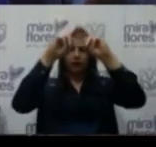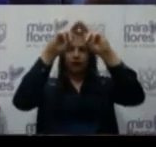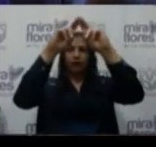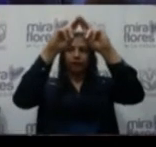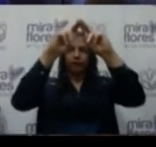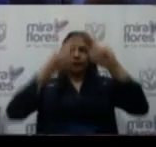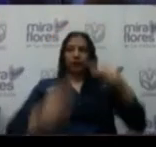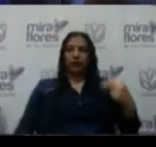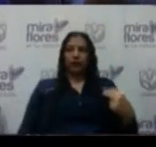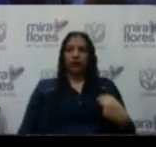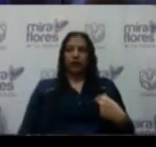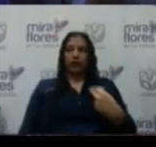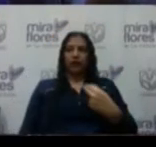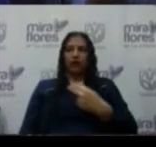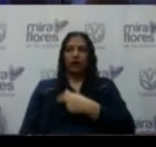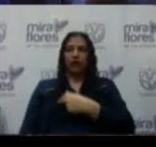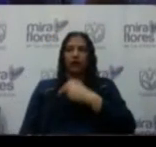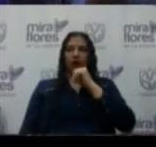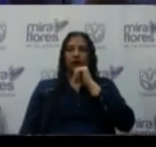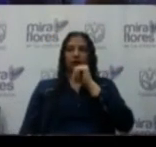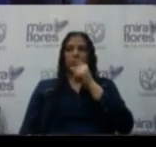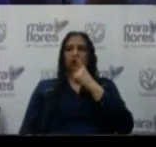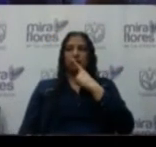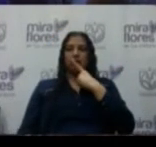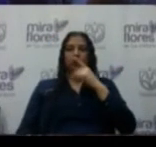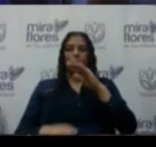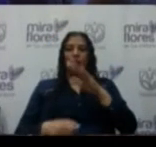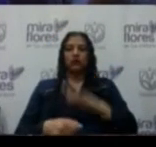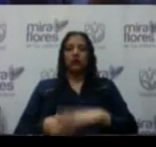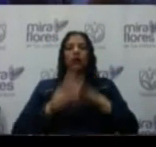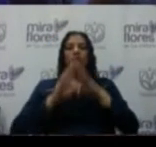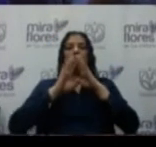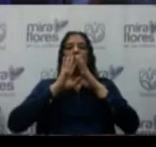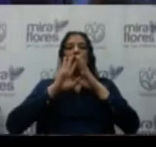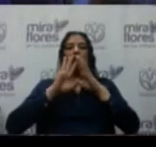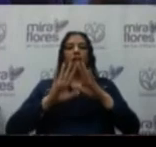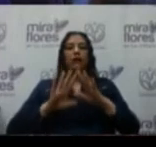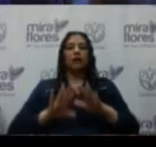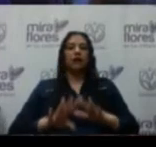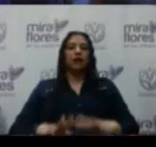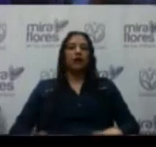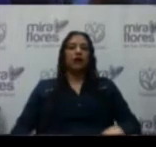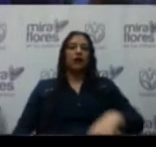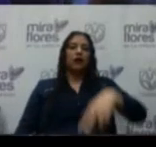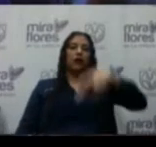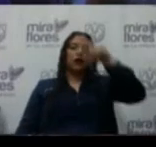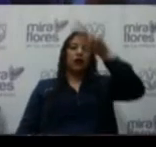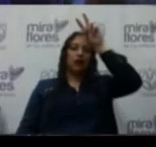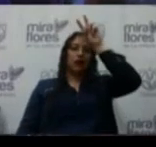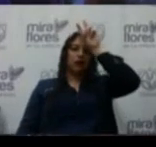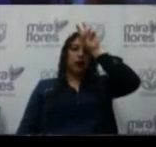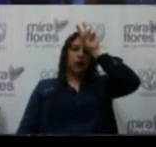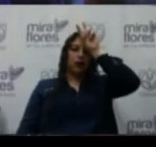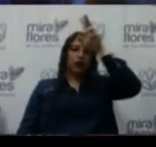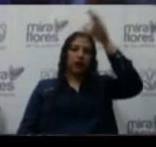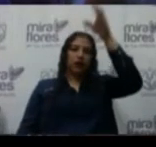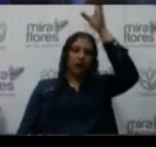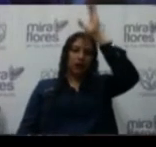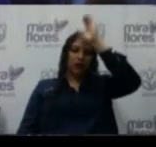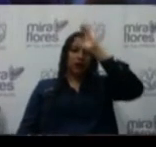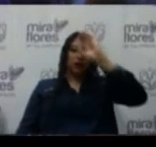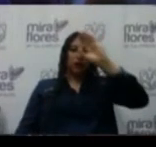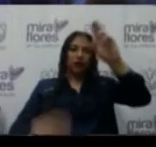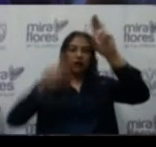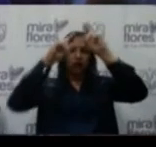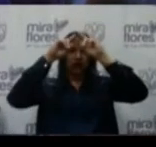elevó. Que faltemos al voto solemne que la